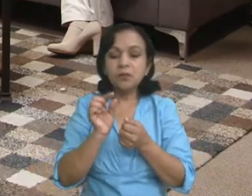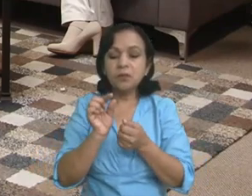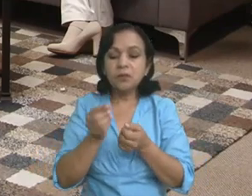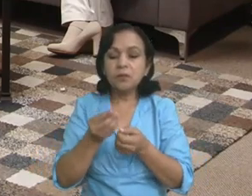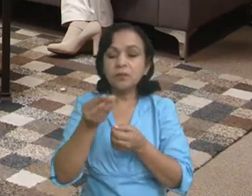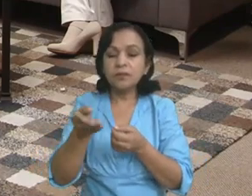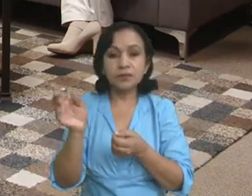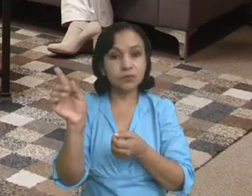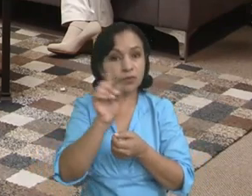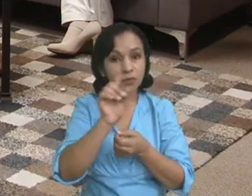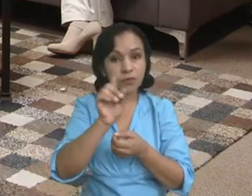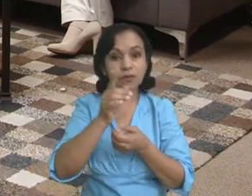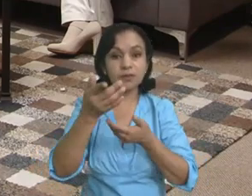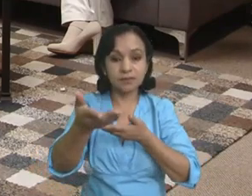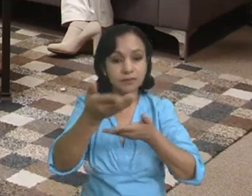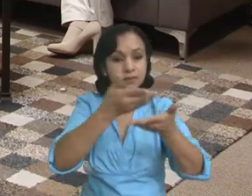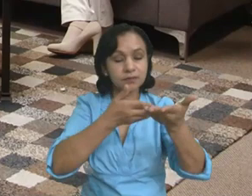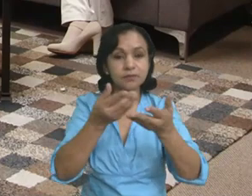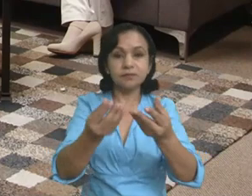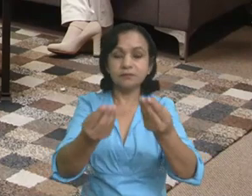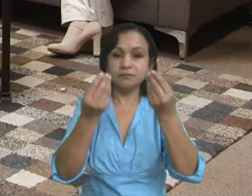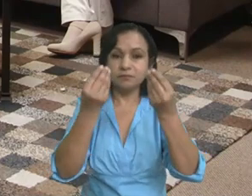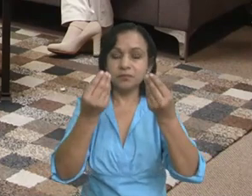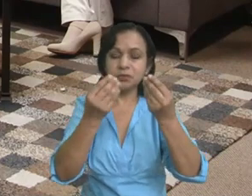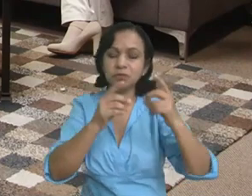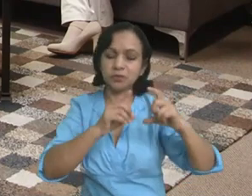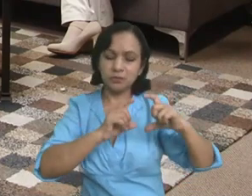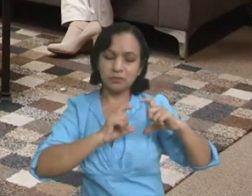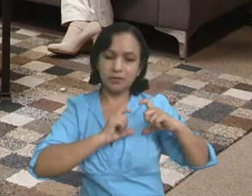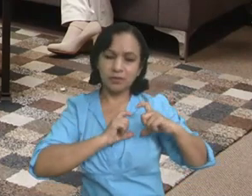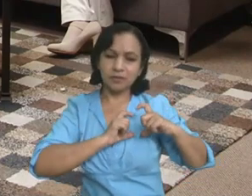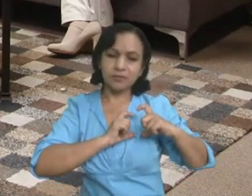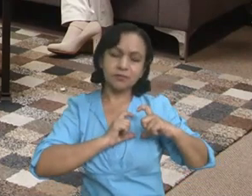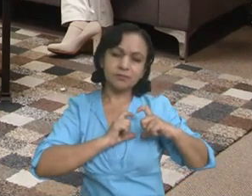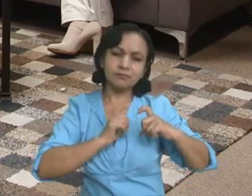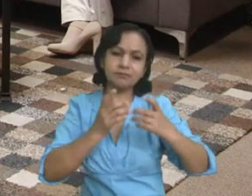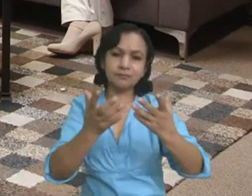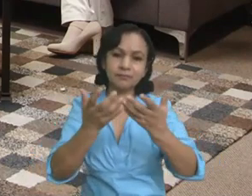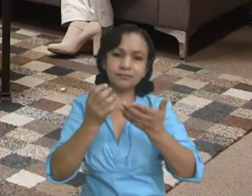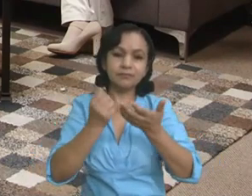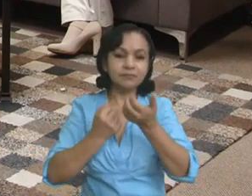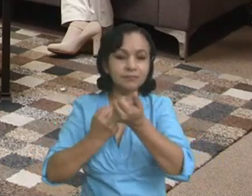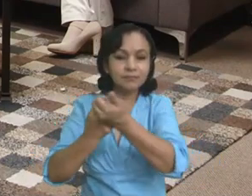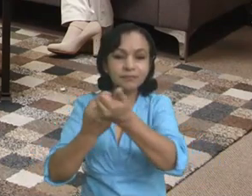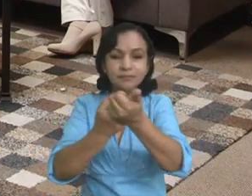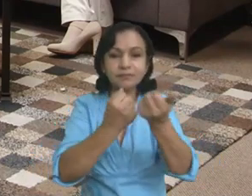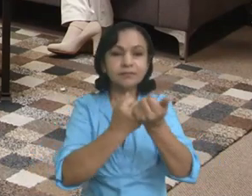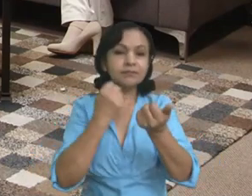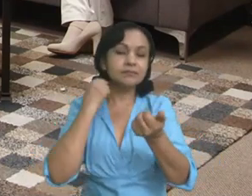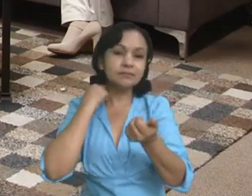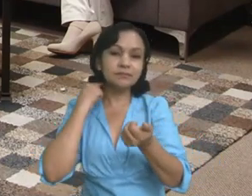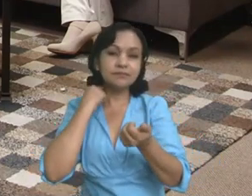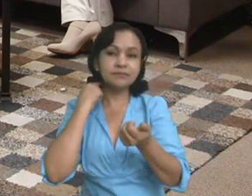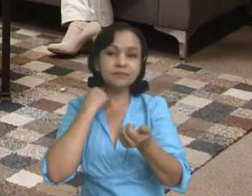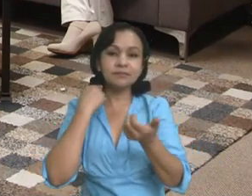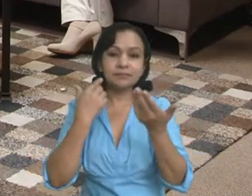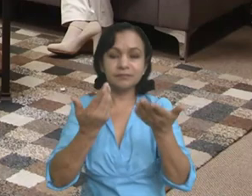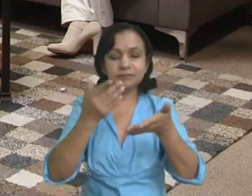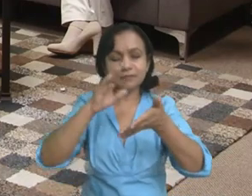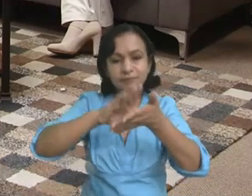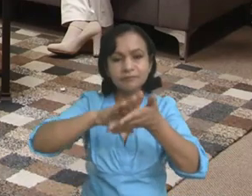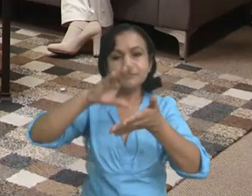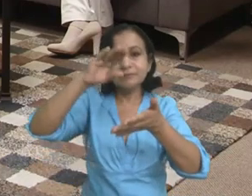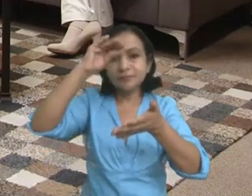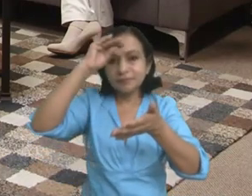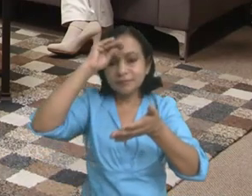yo creo que en este caso lo que nos sobra es mucho corazón, muchos deseos de apoyar siempre. Y eso lo aprendimos